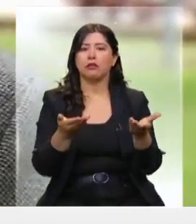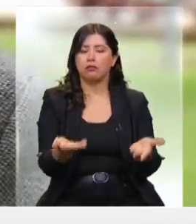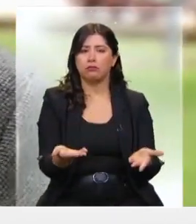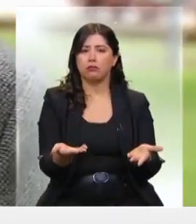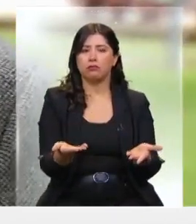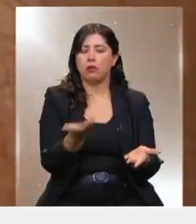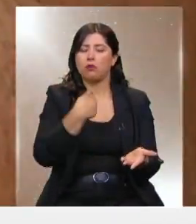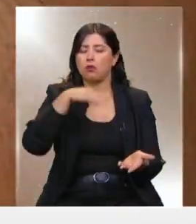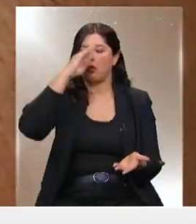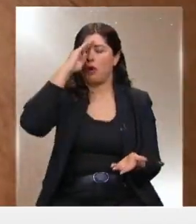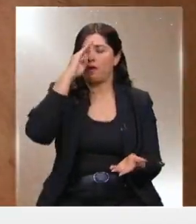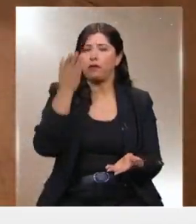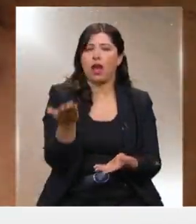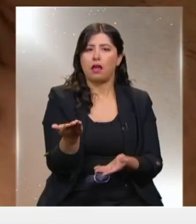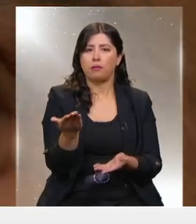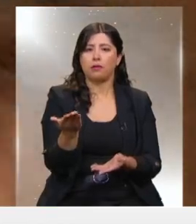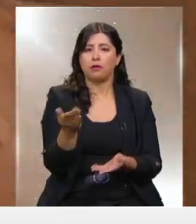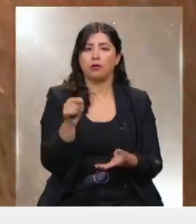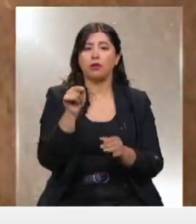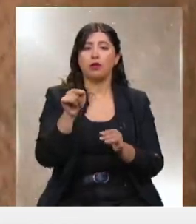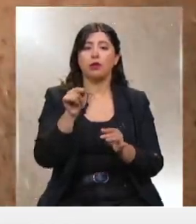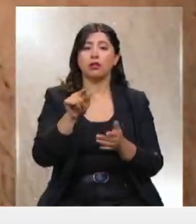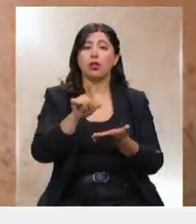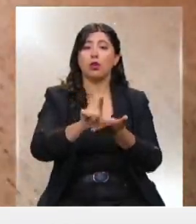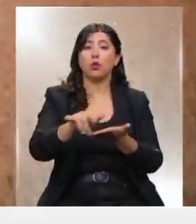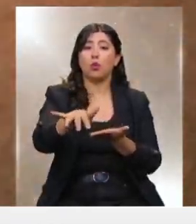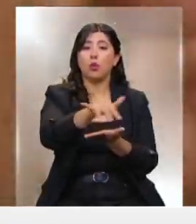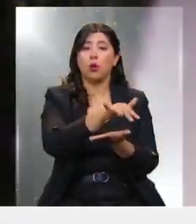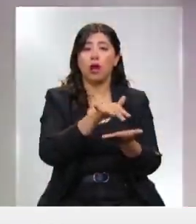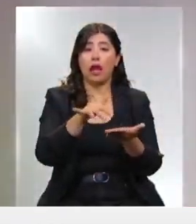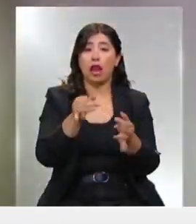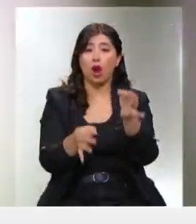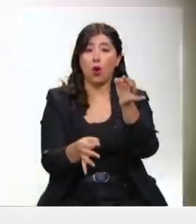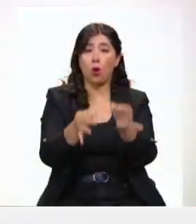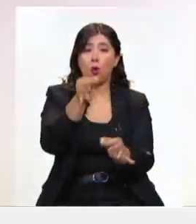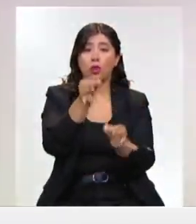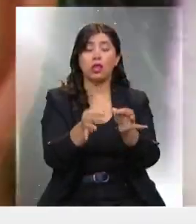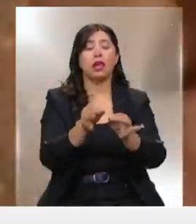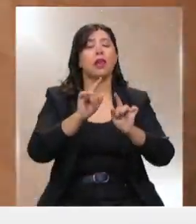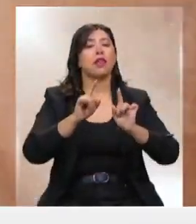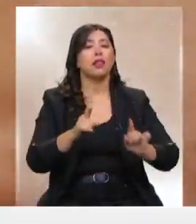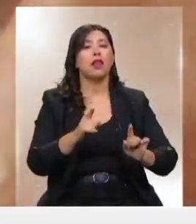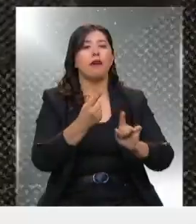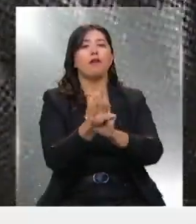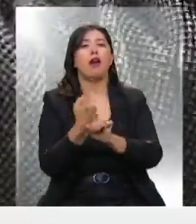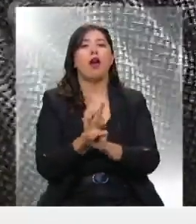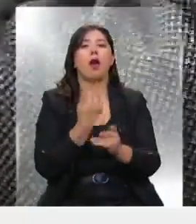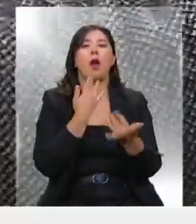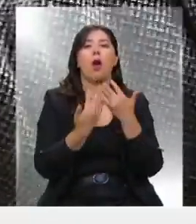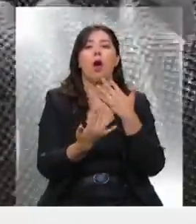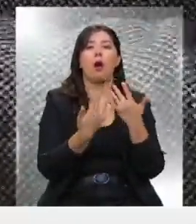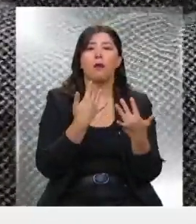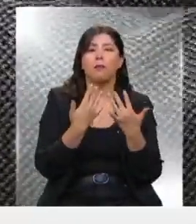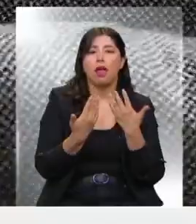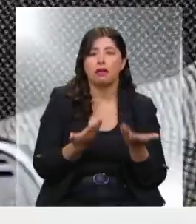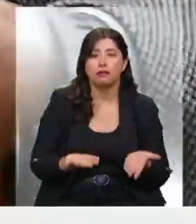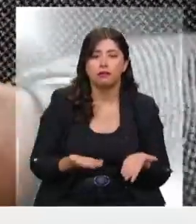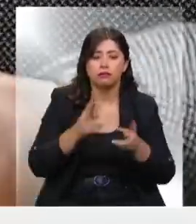y confiamos que en esos espacios, los espacios judiciales donde se tiene que generar la conversación